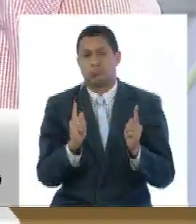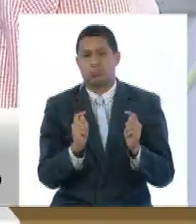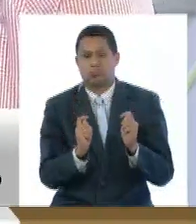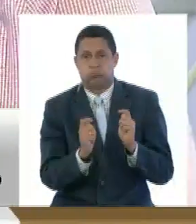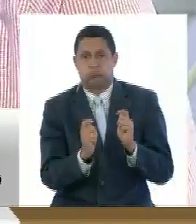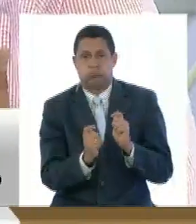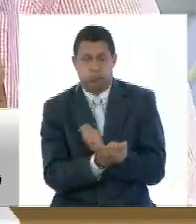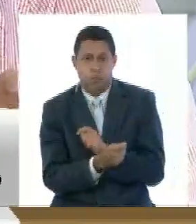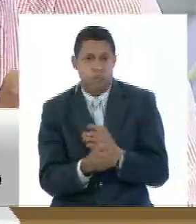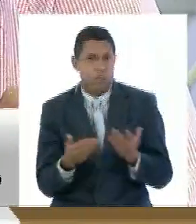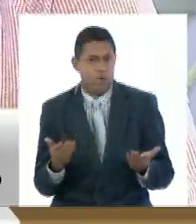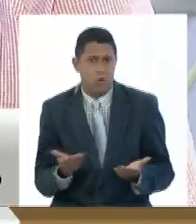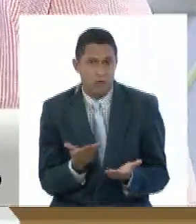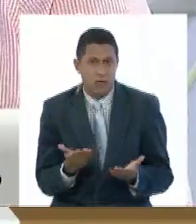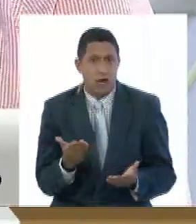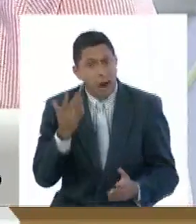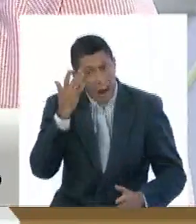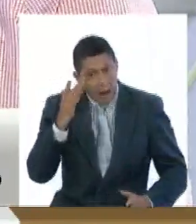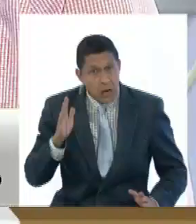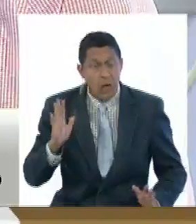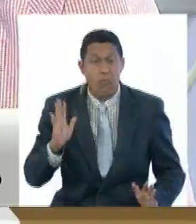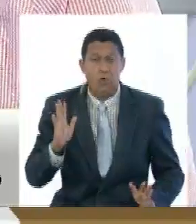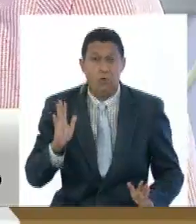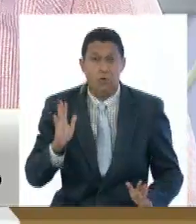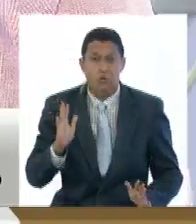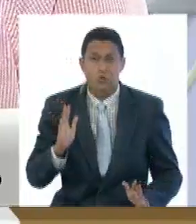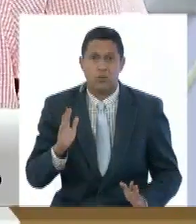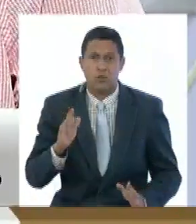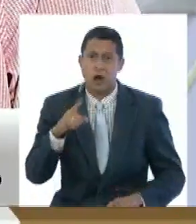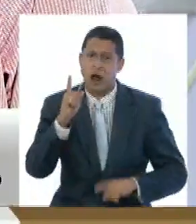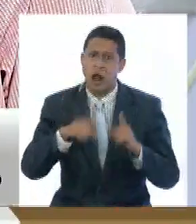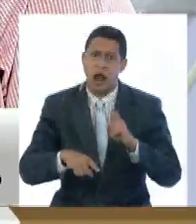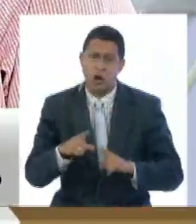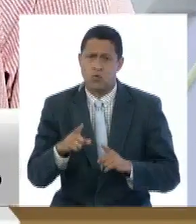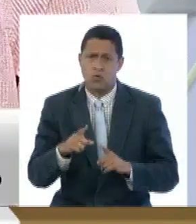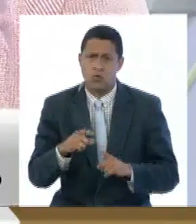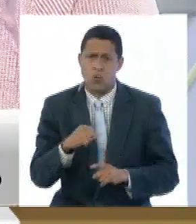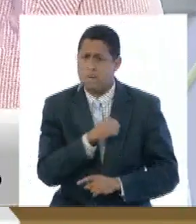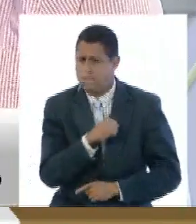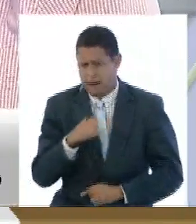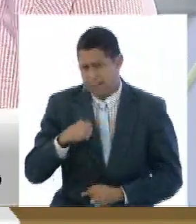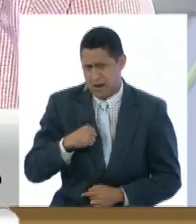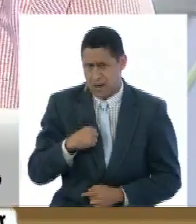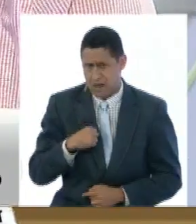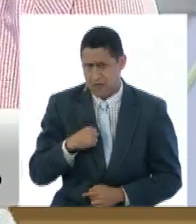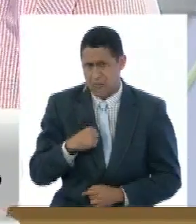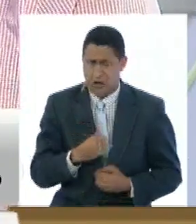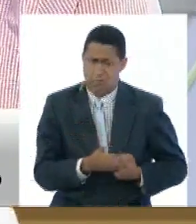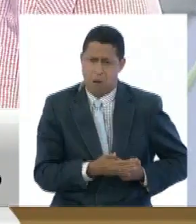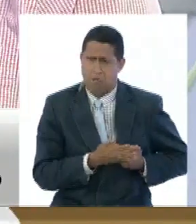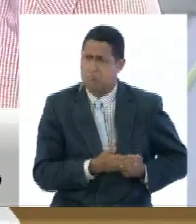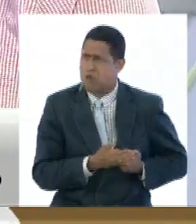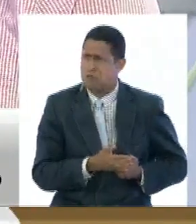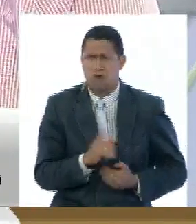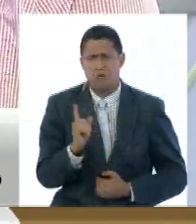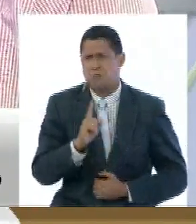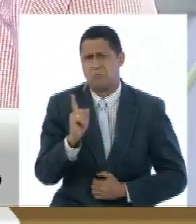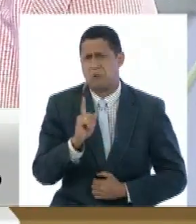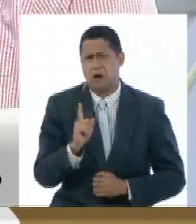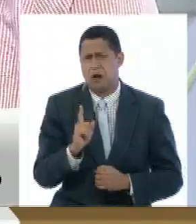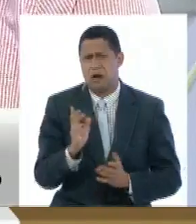hablo de tendencia porque quizás en algunos medios privados la lactancia materna no era especialmente